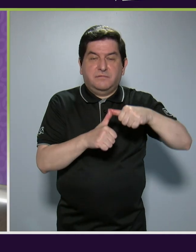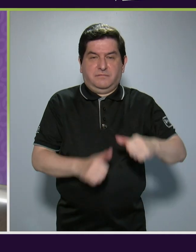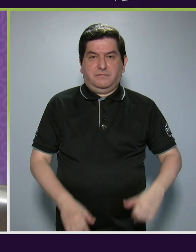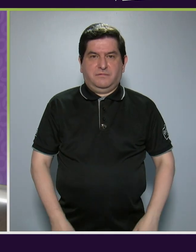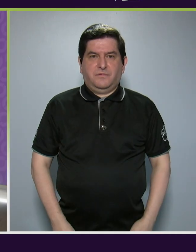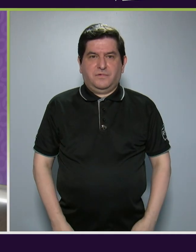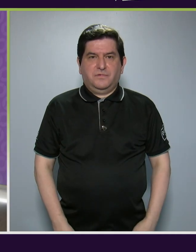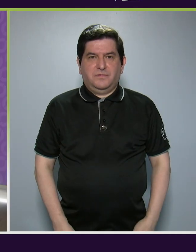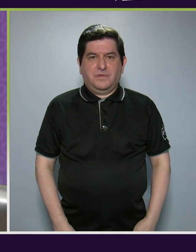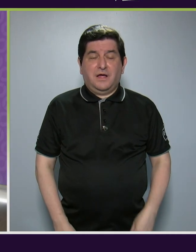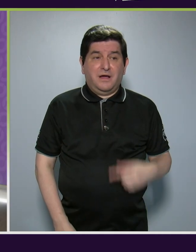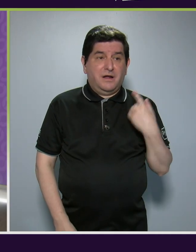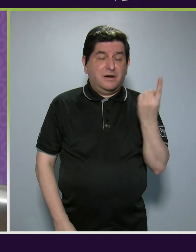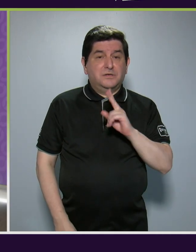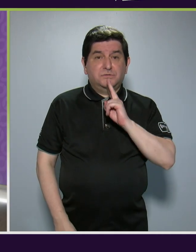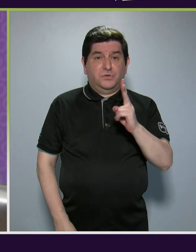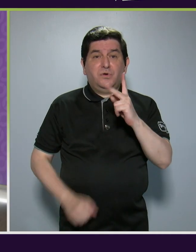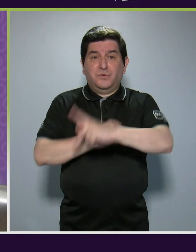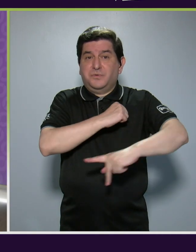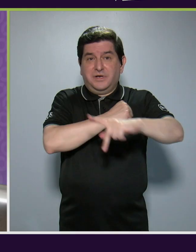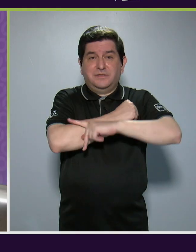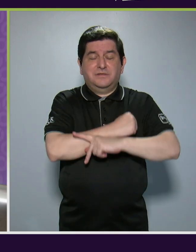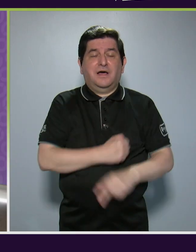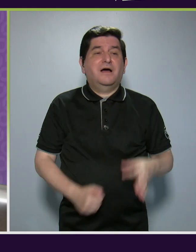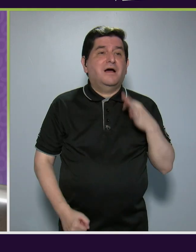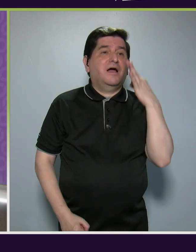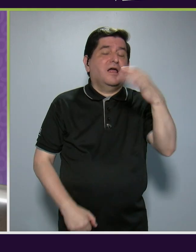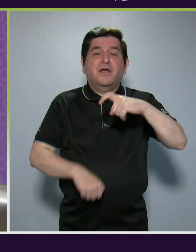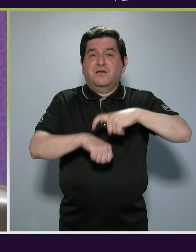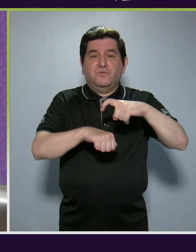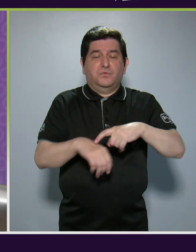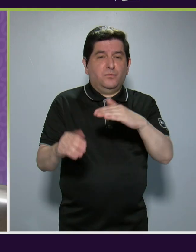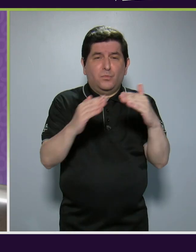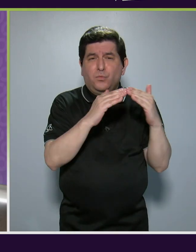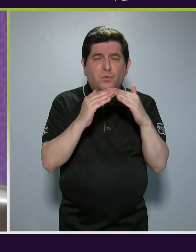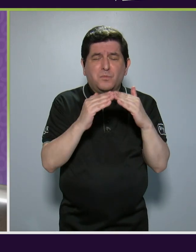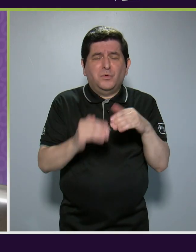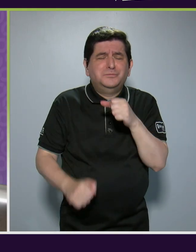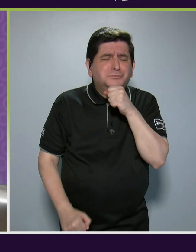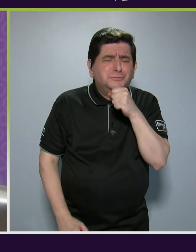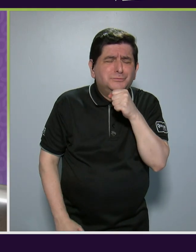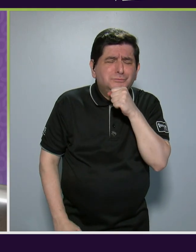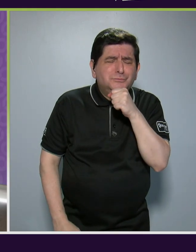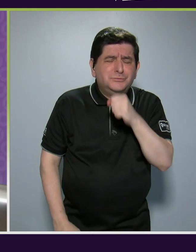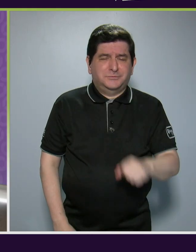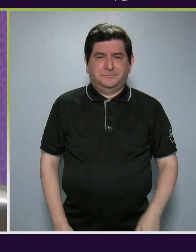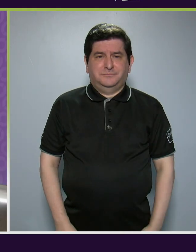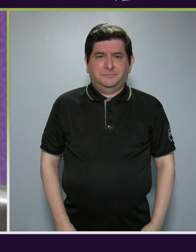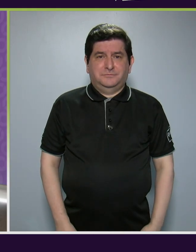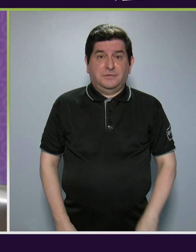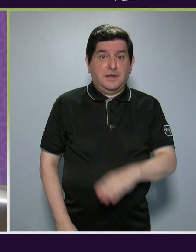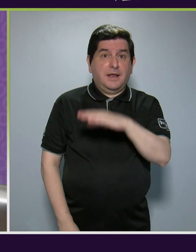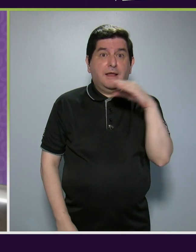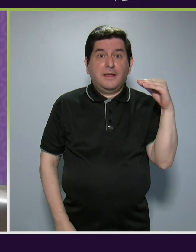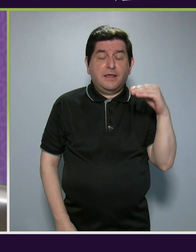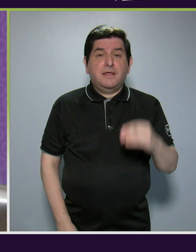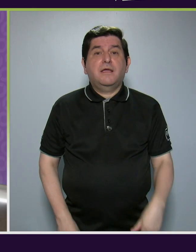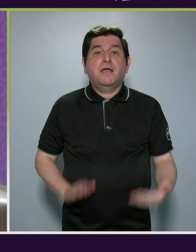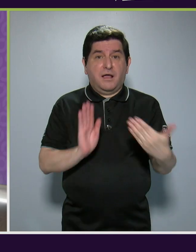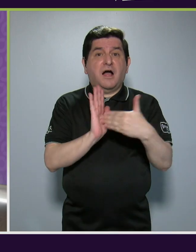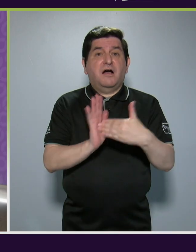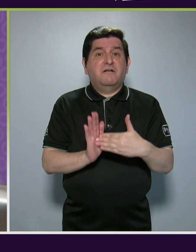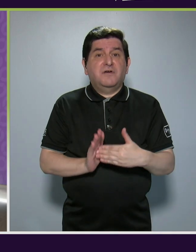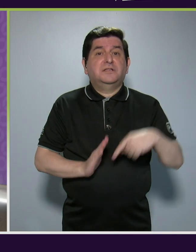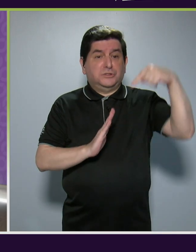lo único cierto que va a tener el país dentro de 20, 30 años, que es una población más envejecida y que la va a tener con más afectaciones y con